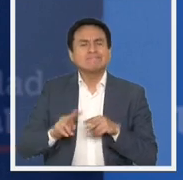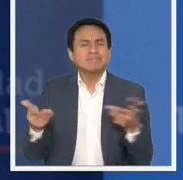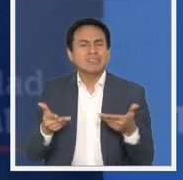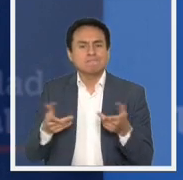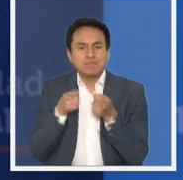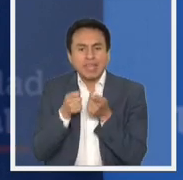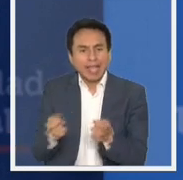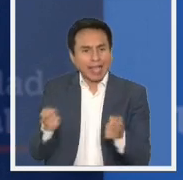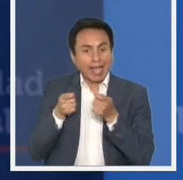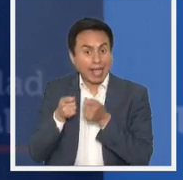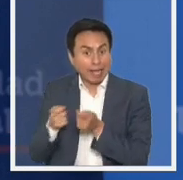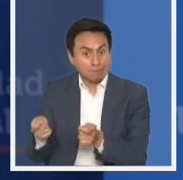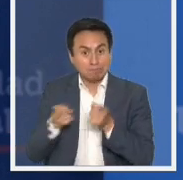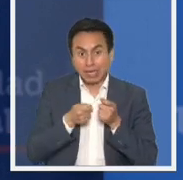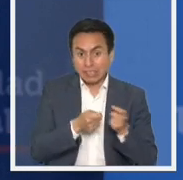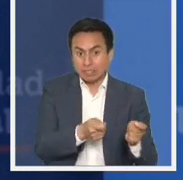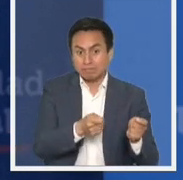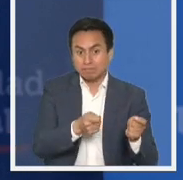campaña